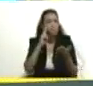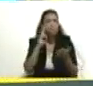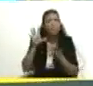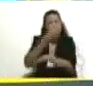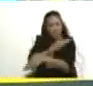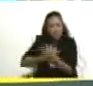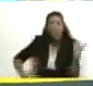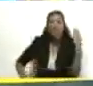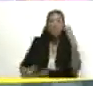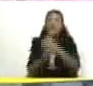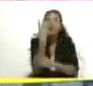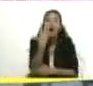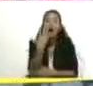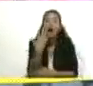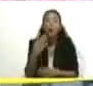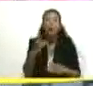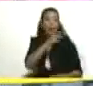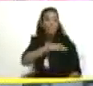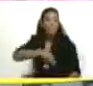Presidente, vamos a fundar una misión